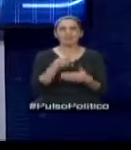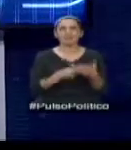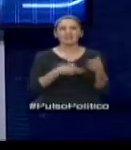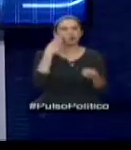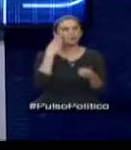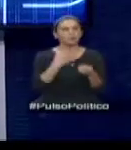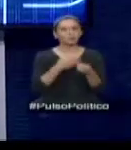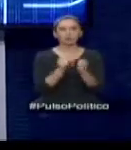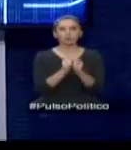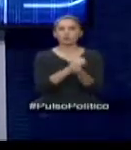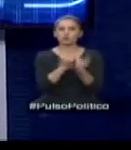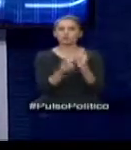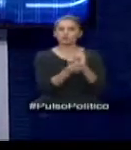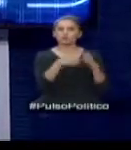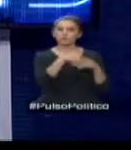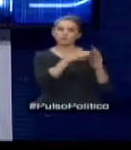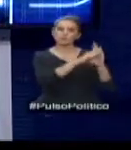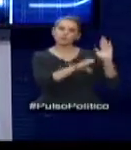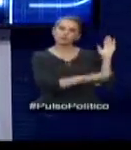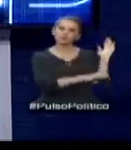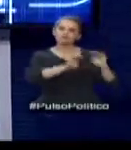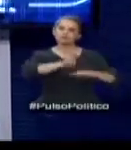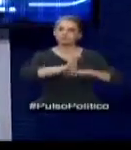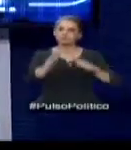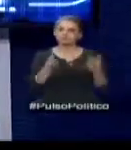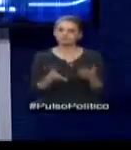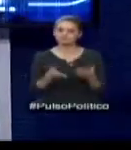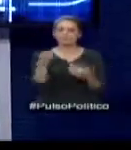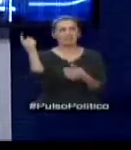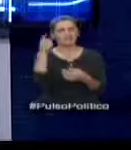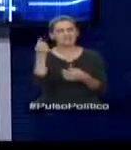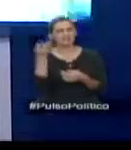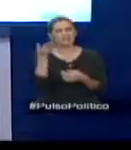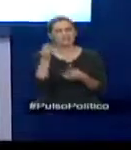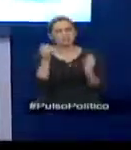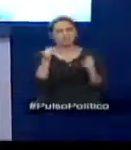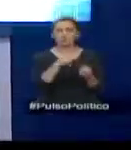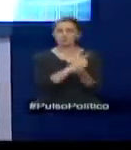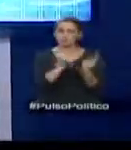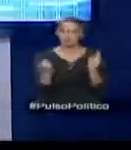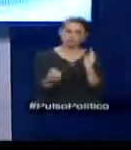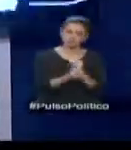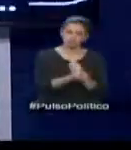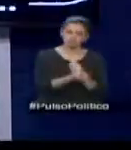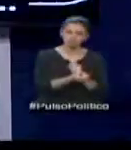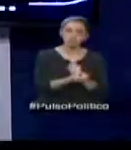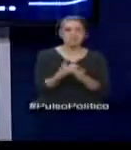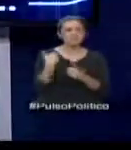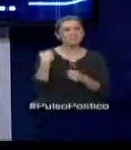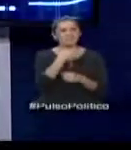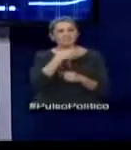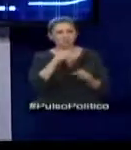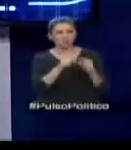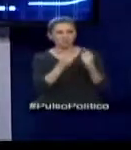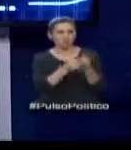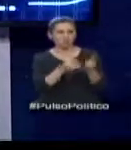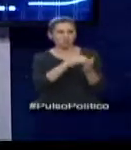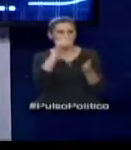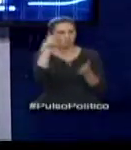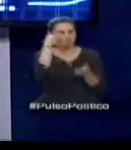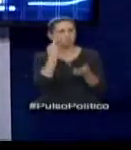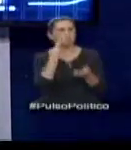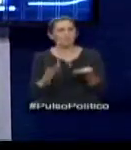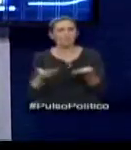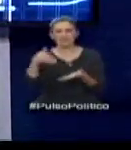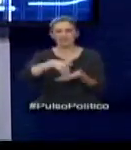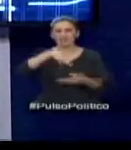estas modificaciones a la constitución ecuatoriana son necesarios estos posibles cambios le teme la oposición política a la reelección